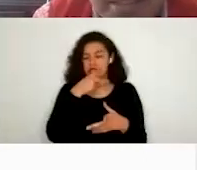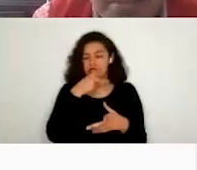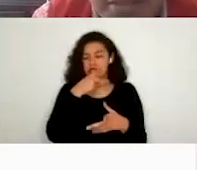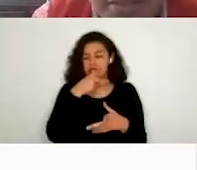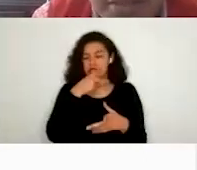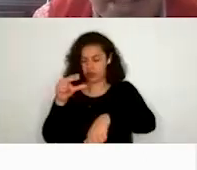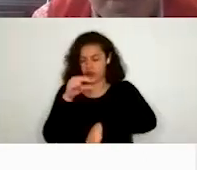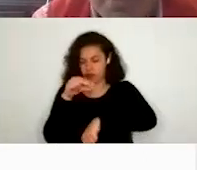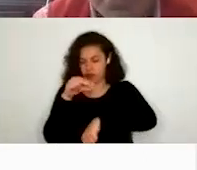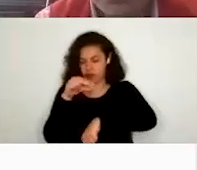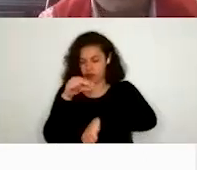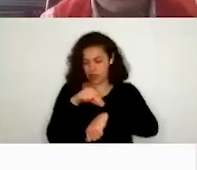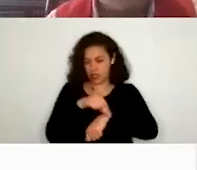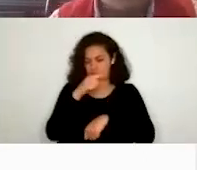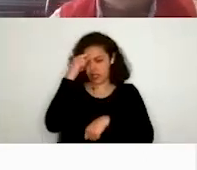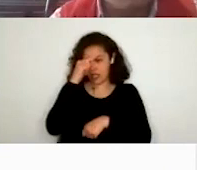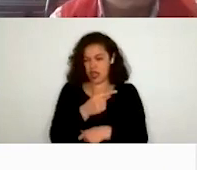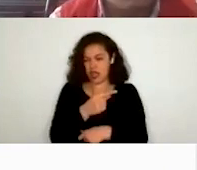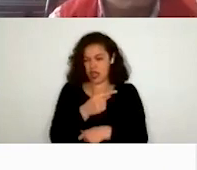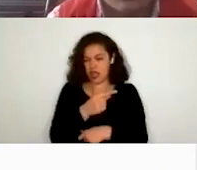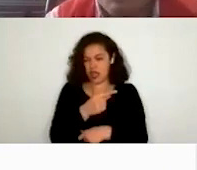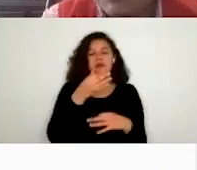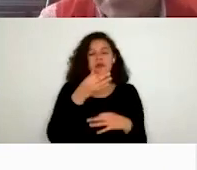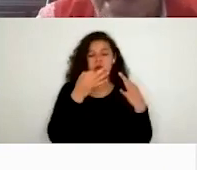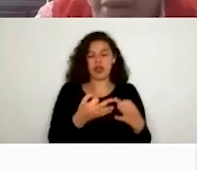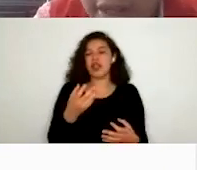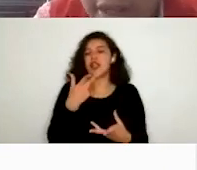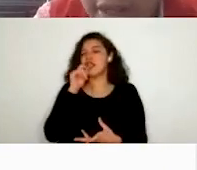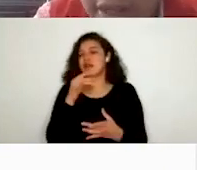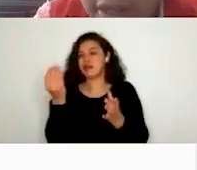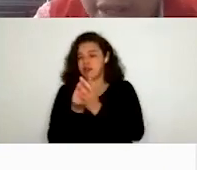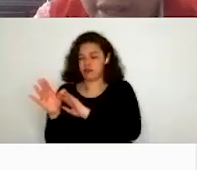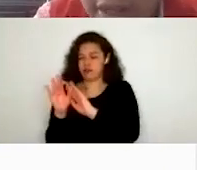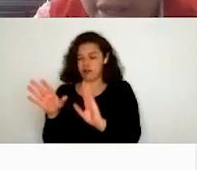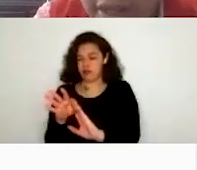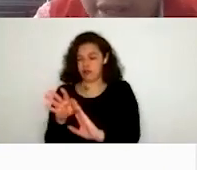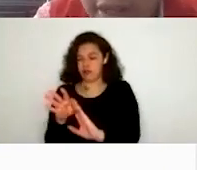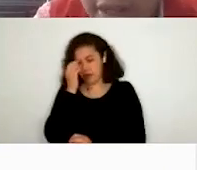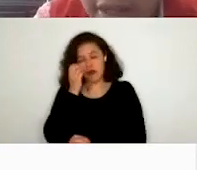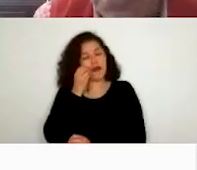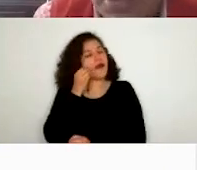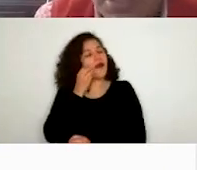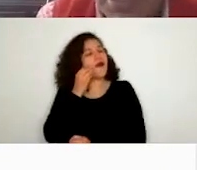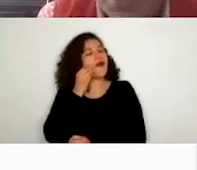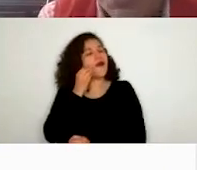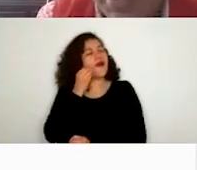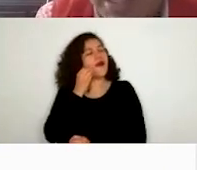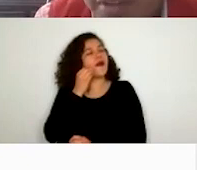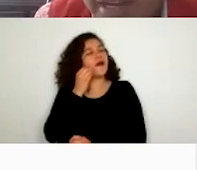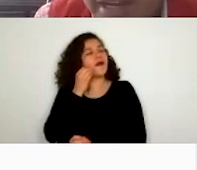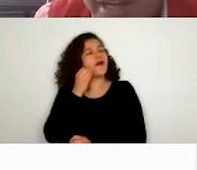capacitar al personal en materia de protección civil. ¿Qué pasa si llega la emergencia y yo no tengo mi botiquín de primeros auxilios